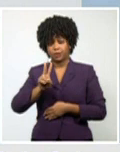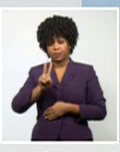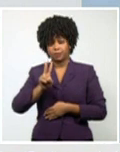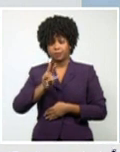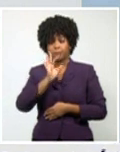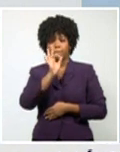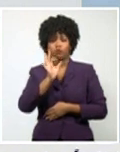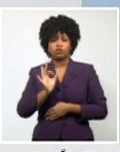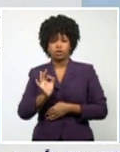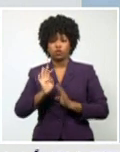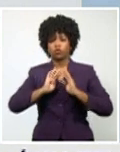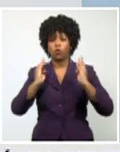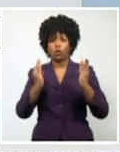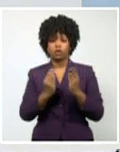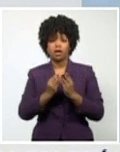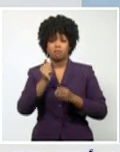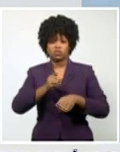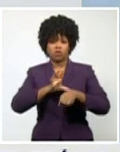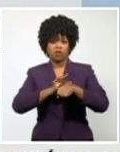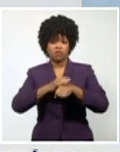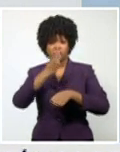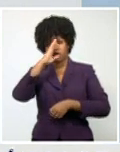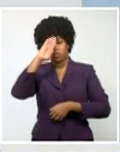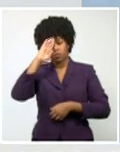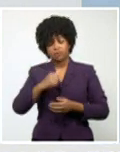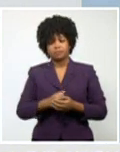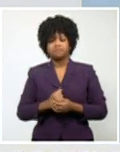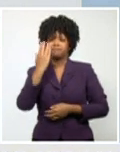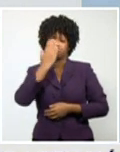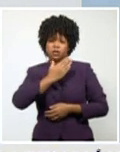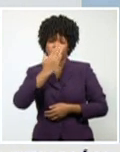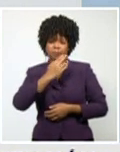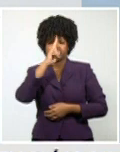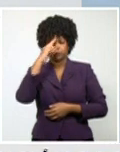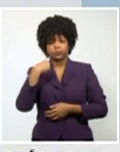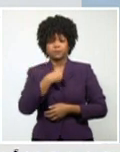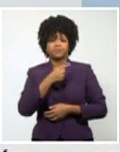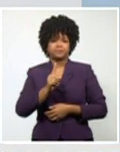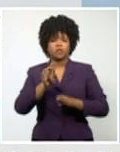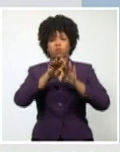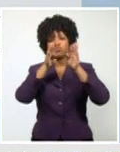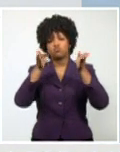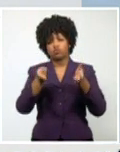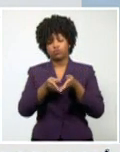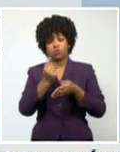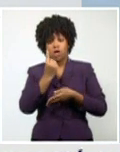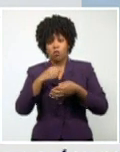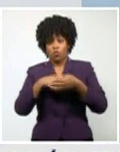44,62% del total de casos reportados en el mundo, y en un solo día